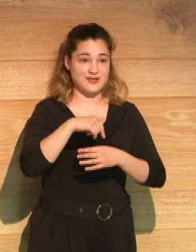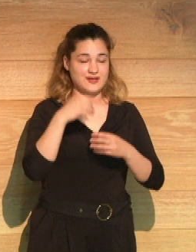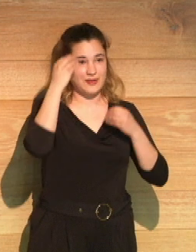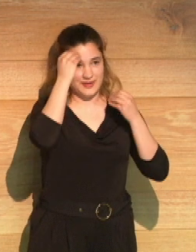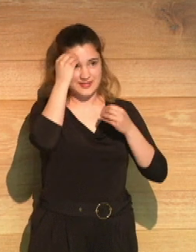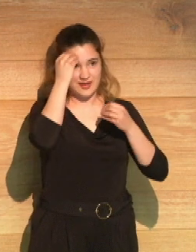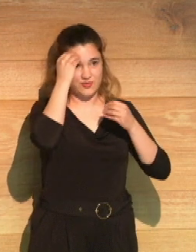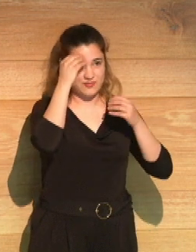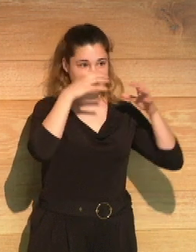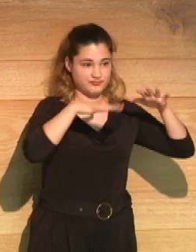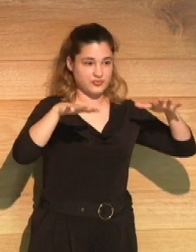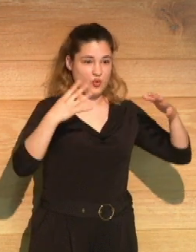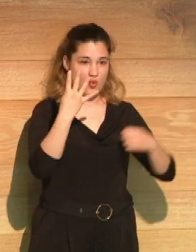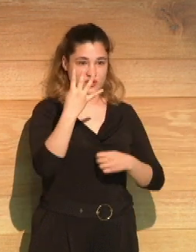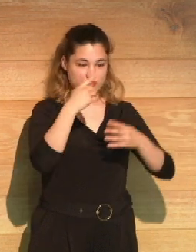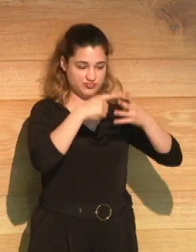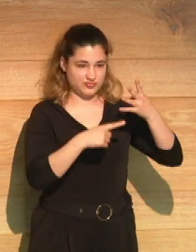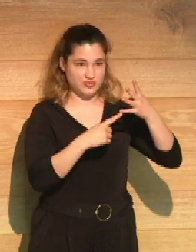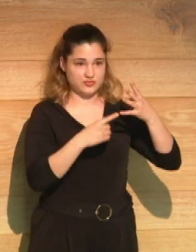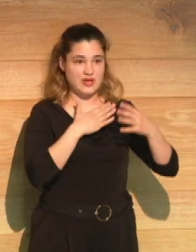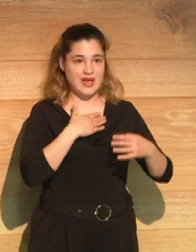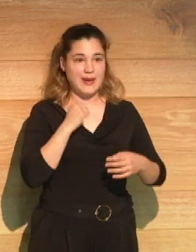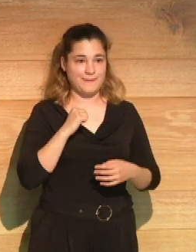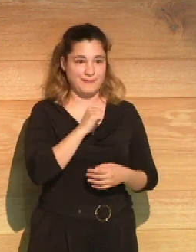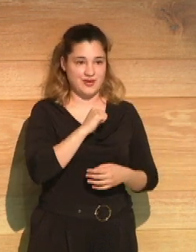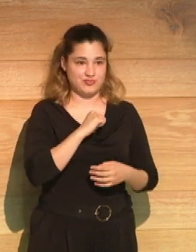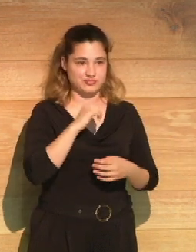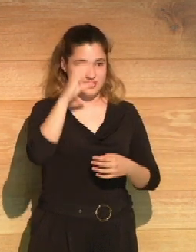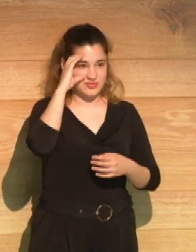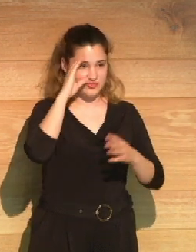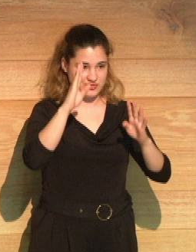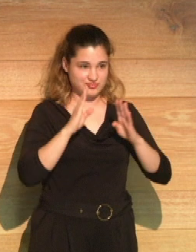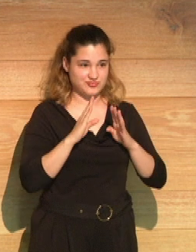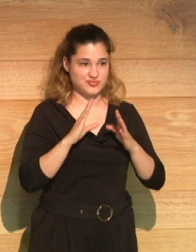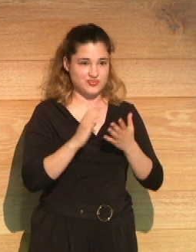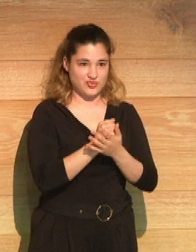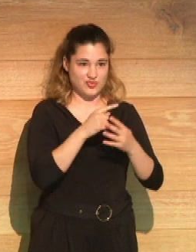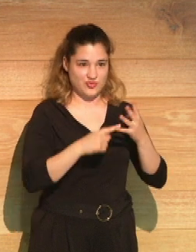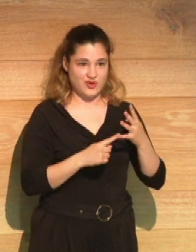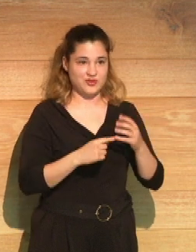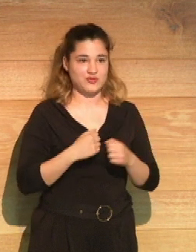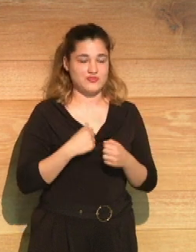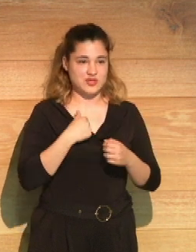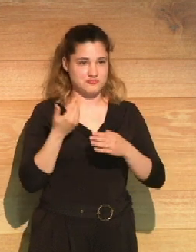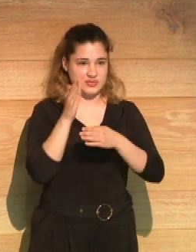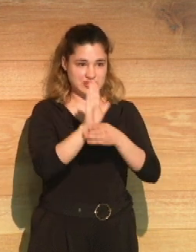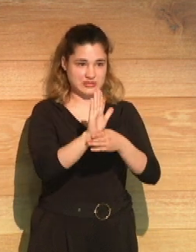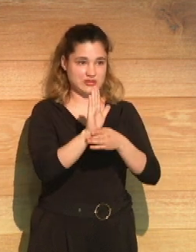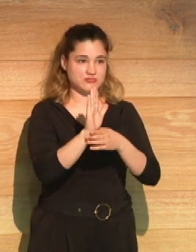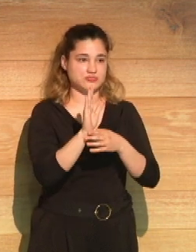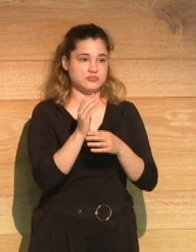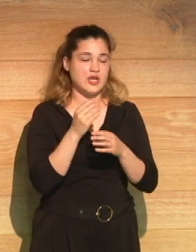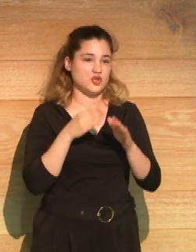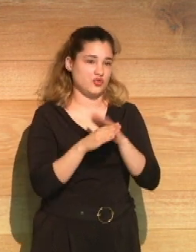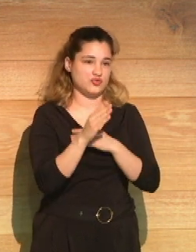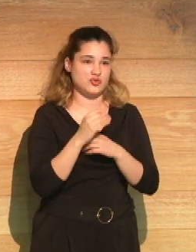4 secciones. Espero que se queden conmigo hasta el final. Primero, quisiera presentarles muy brevemente el trabajo que adelantamos en ICOM,